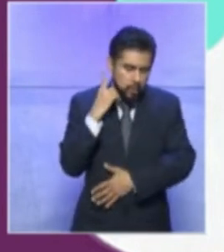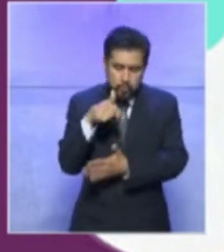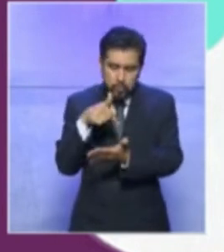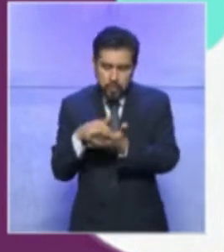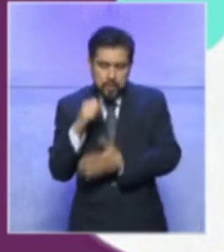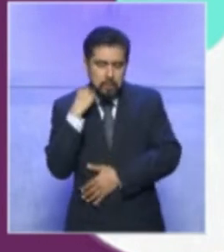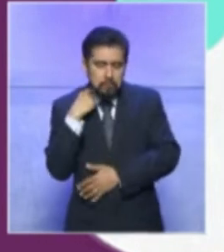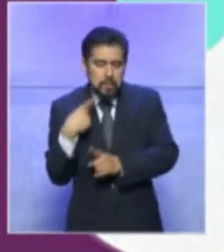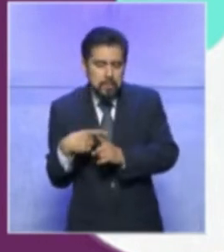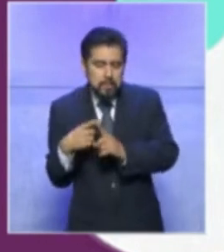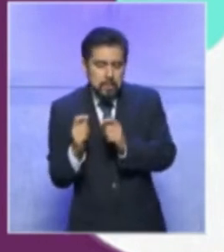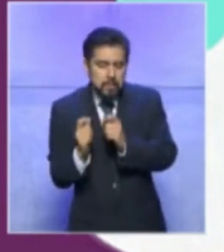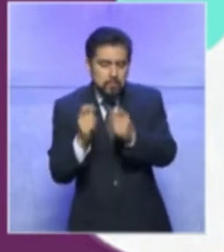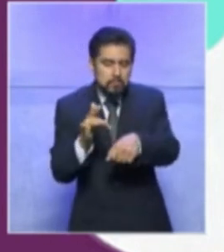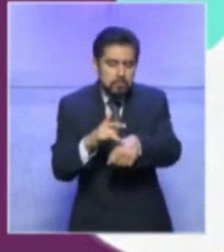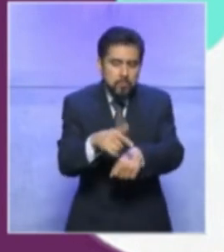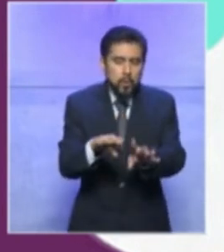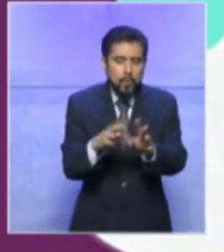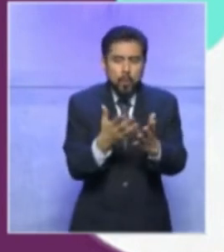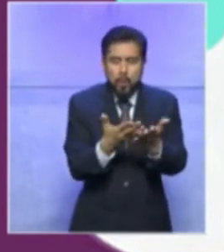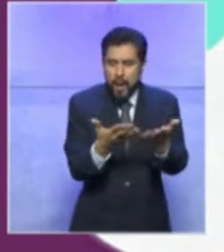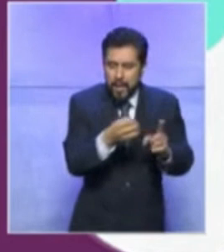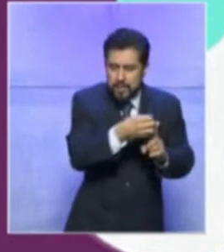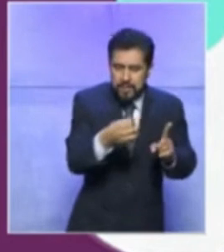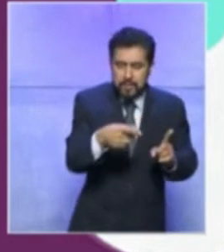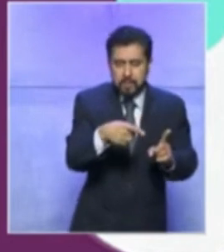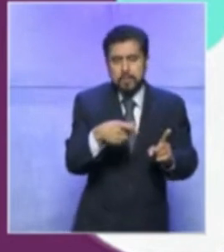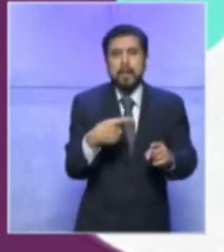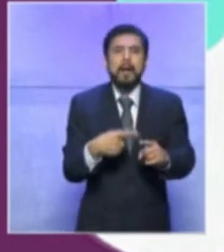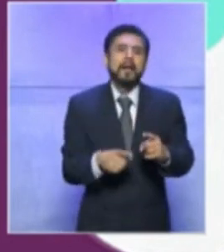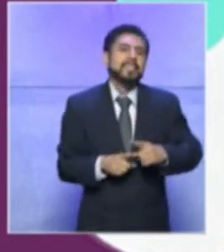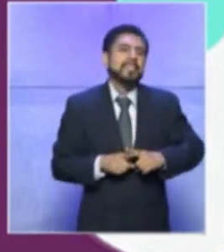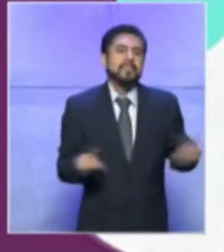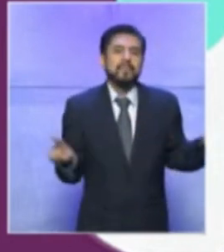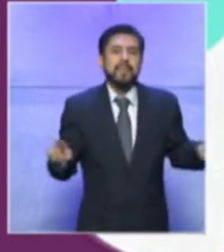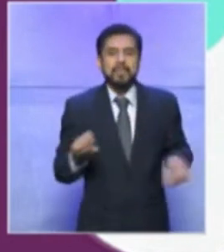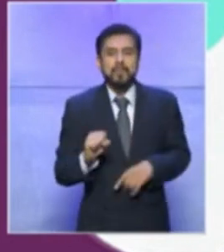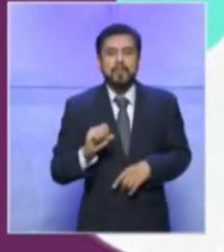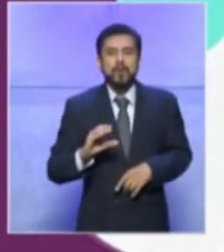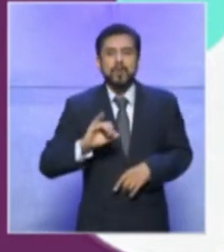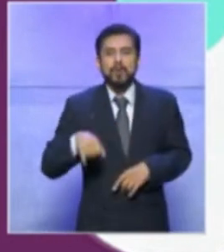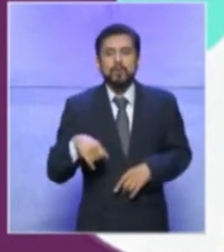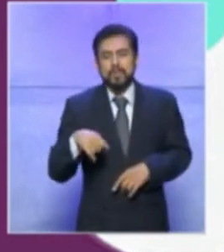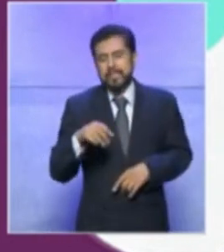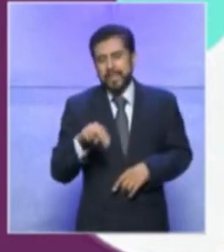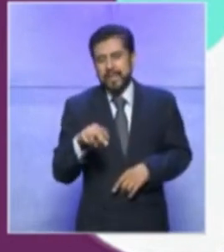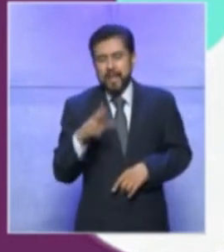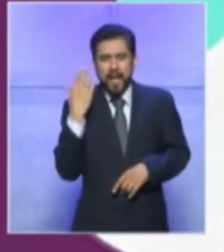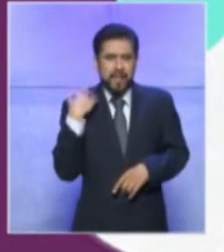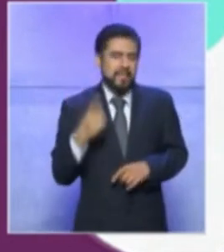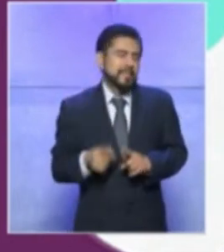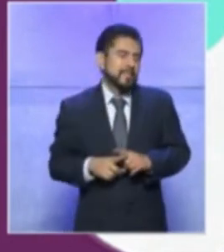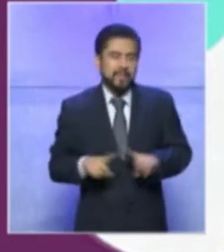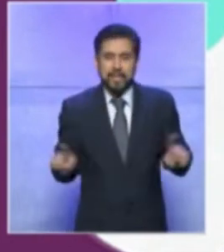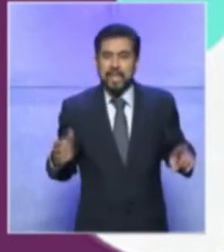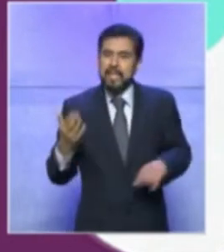de la Suprema Corte no es aplicable a este caso concreto, pues aborda problemáticas distintas. En aquella